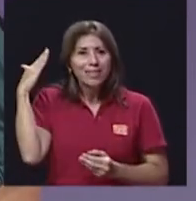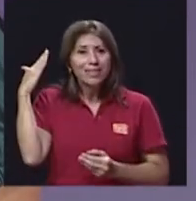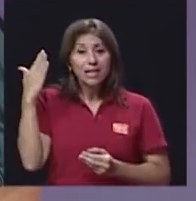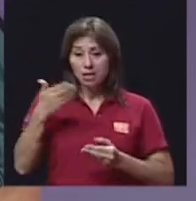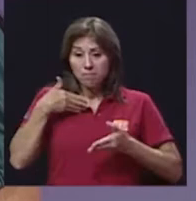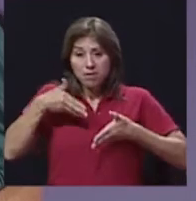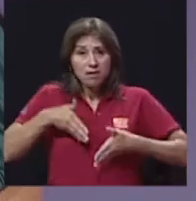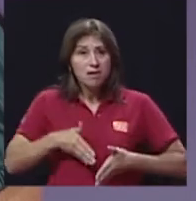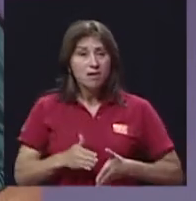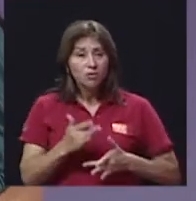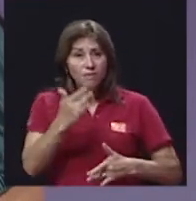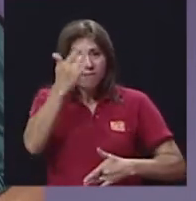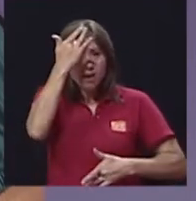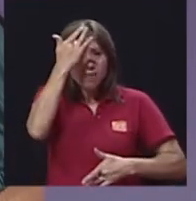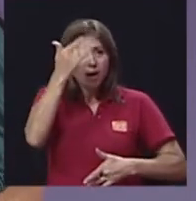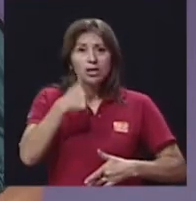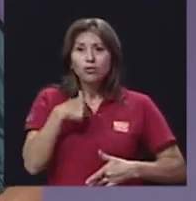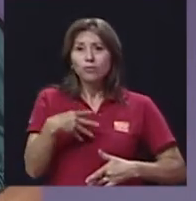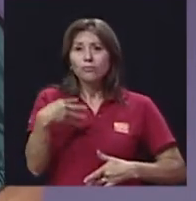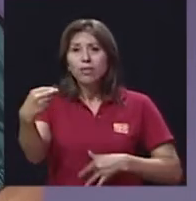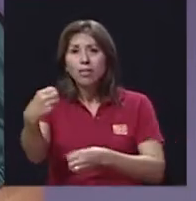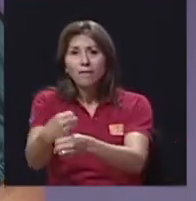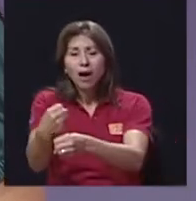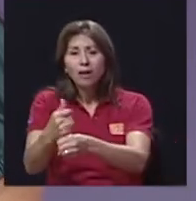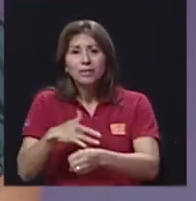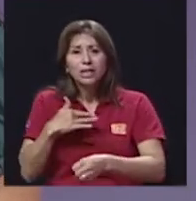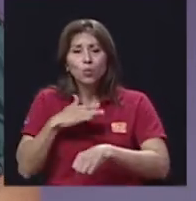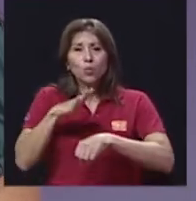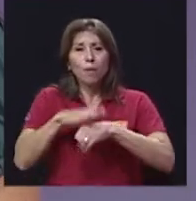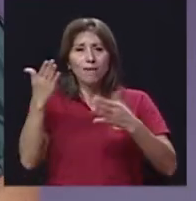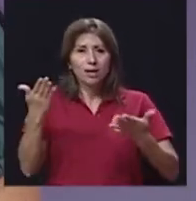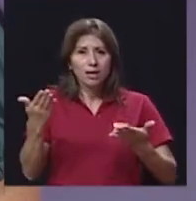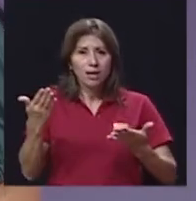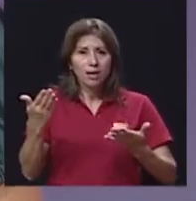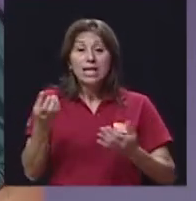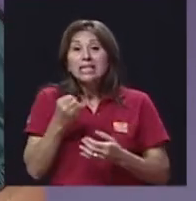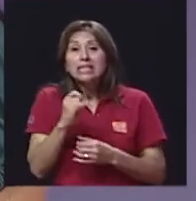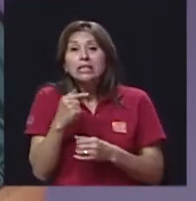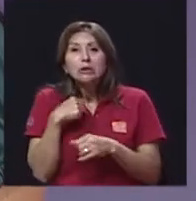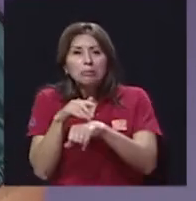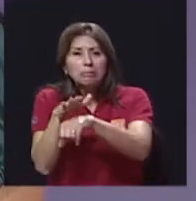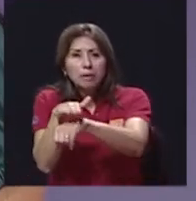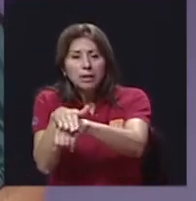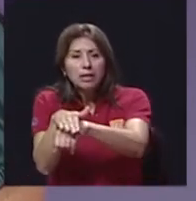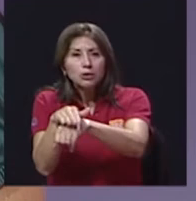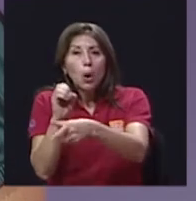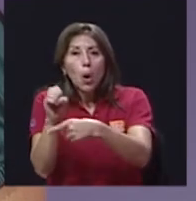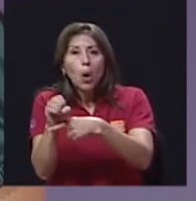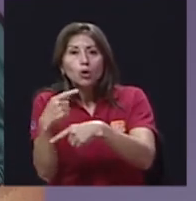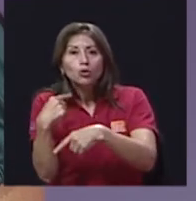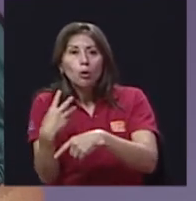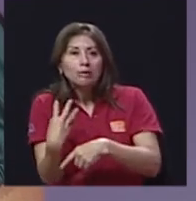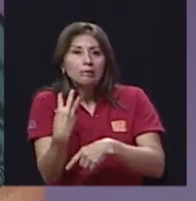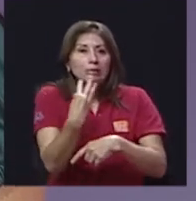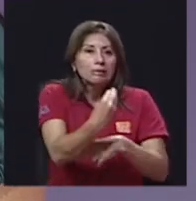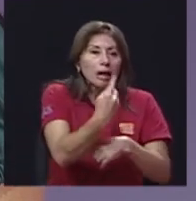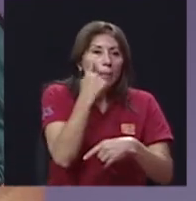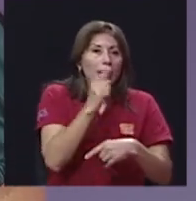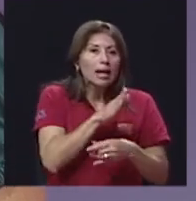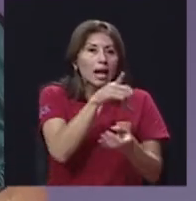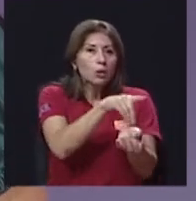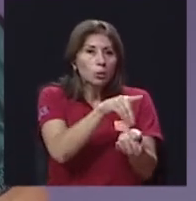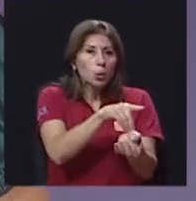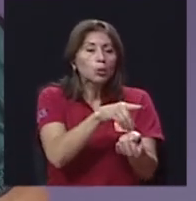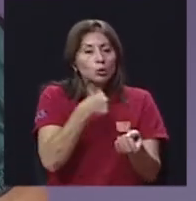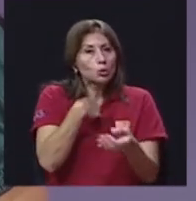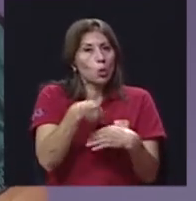queda más remedio que irme a trabajar me siento culpable si tengo el chance de pedir algún permiso o de salir un rato para llevarlo a una cita pues lo hago